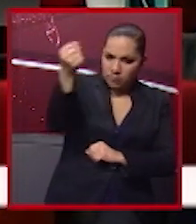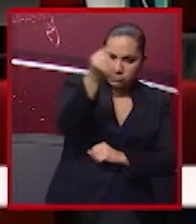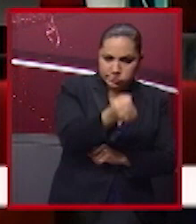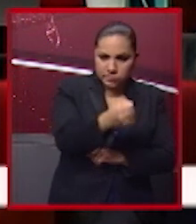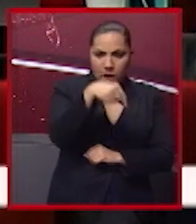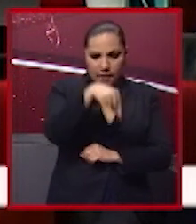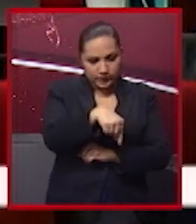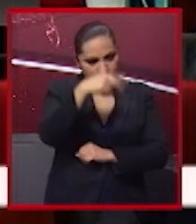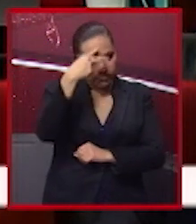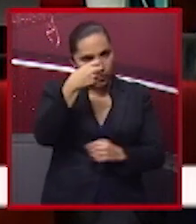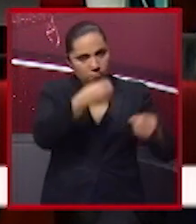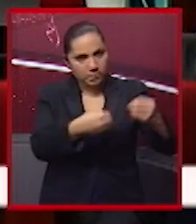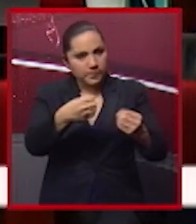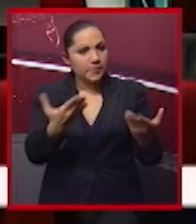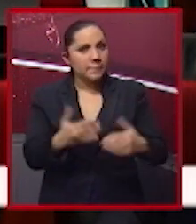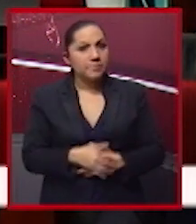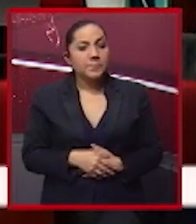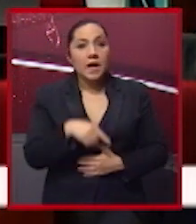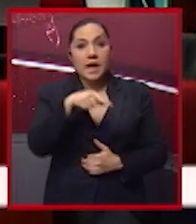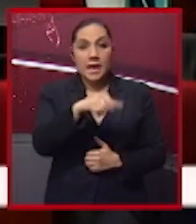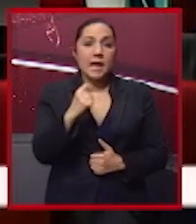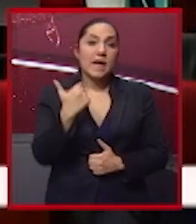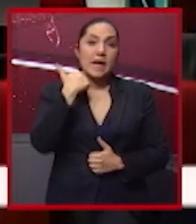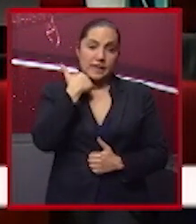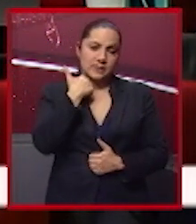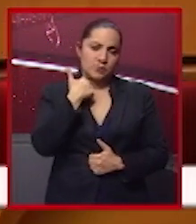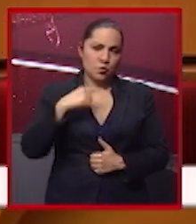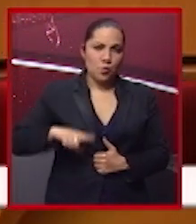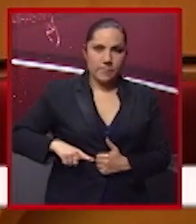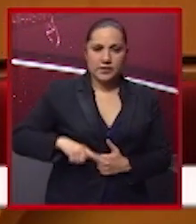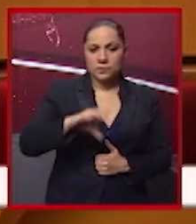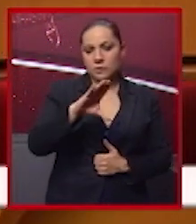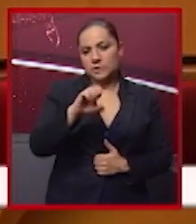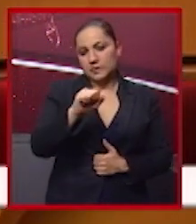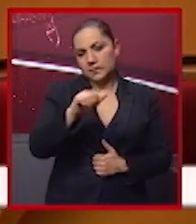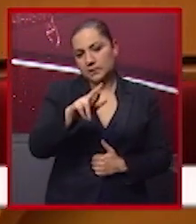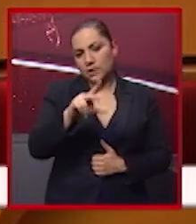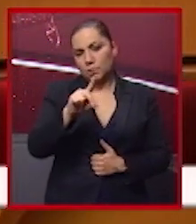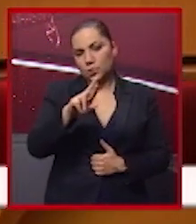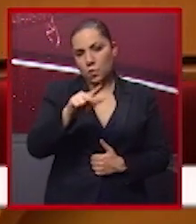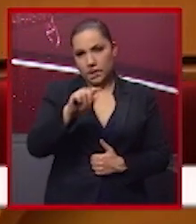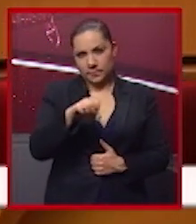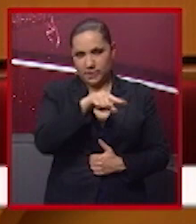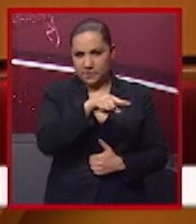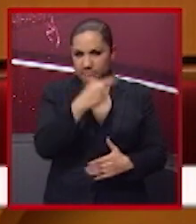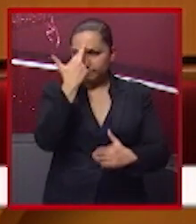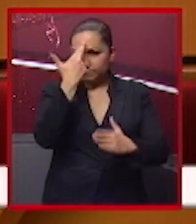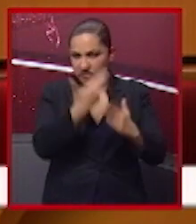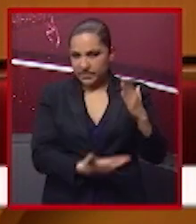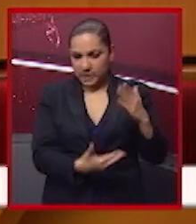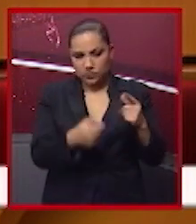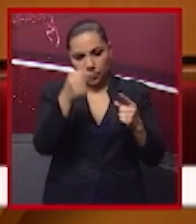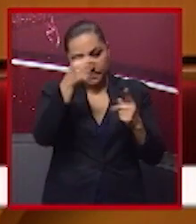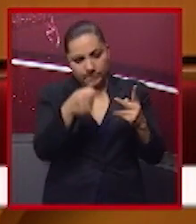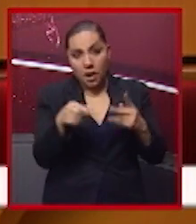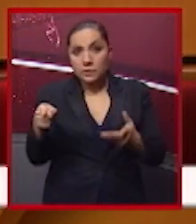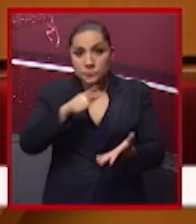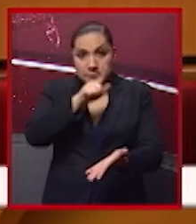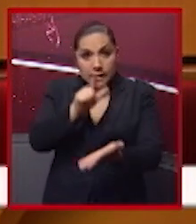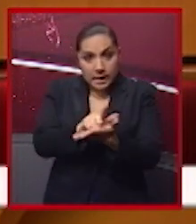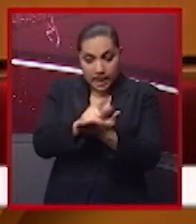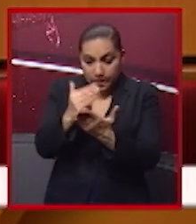que se ha acusado al exgobernador César Duarte son delitos que por la propia ley son delitos